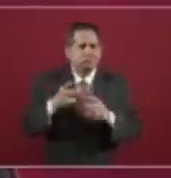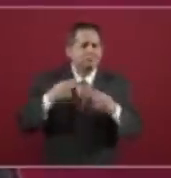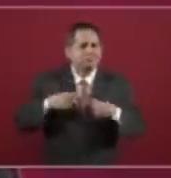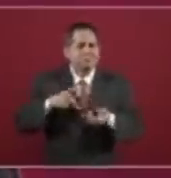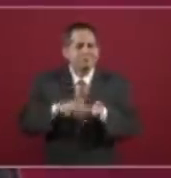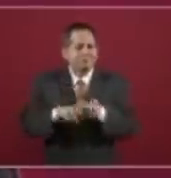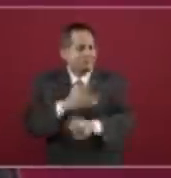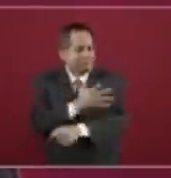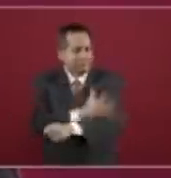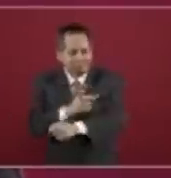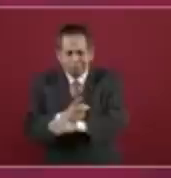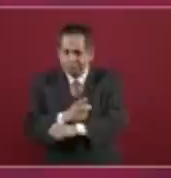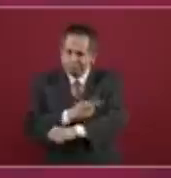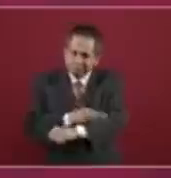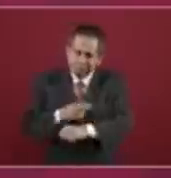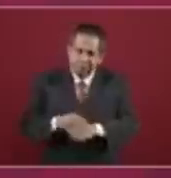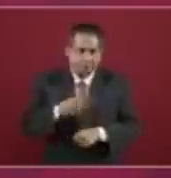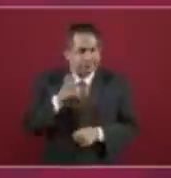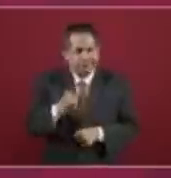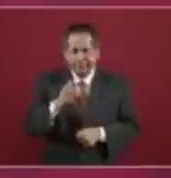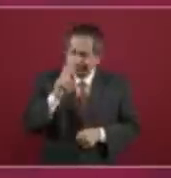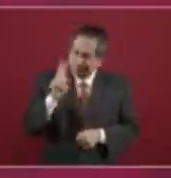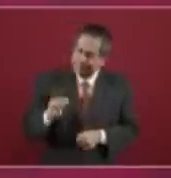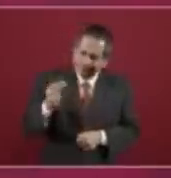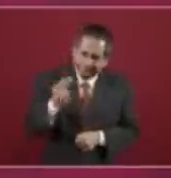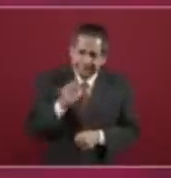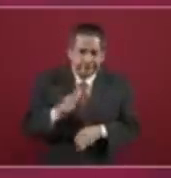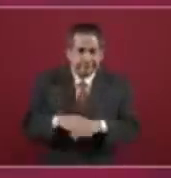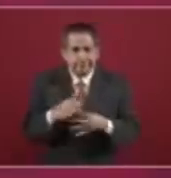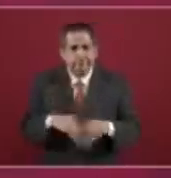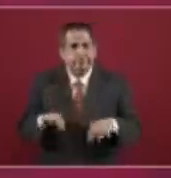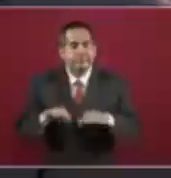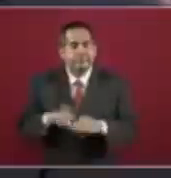honesta, que es lo que más se necesita.